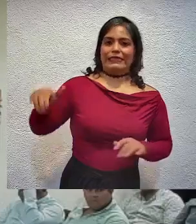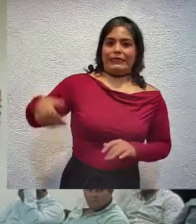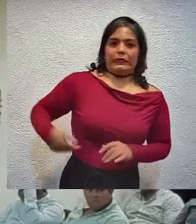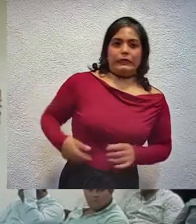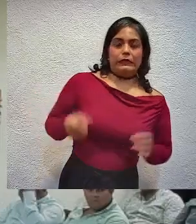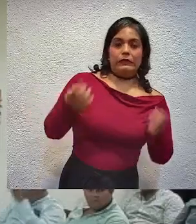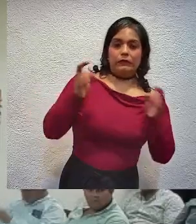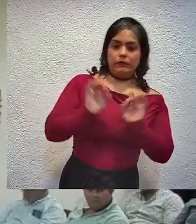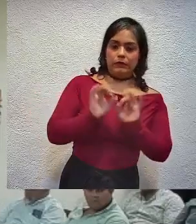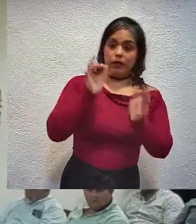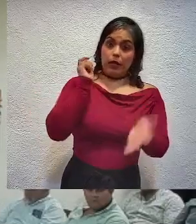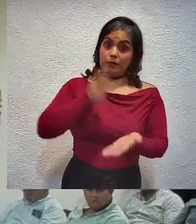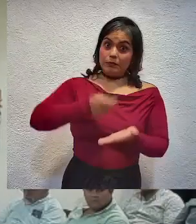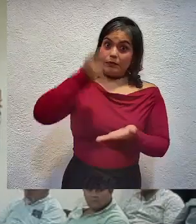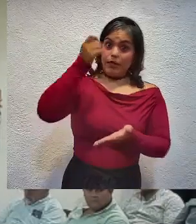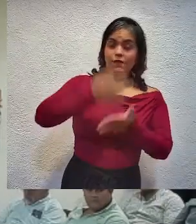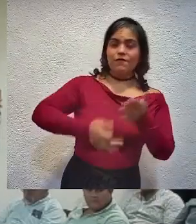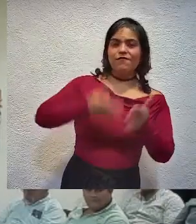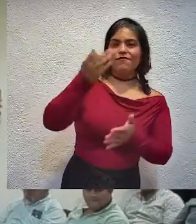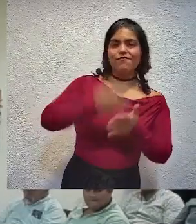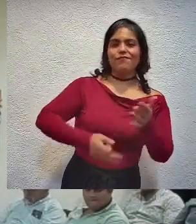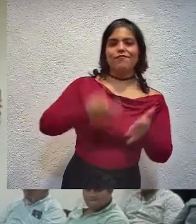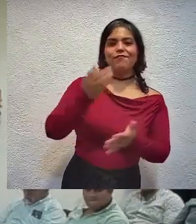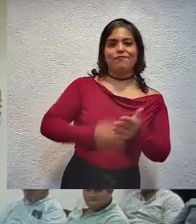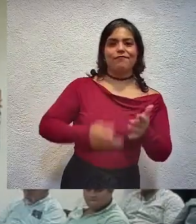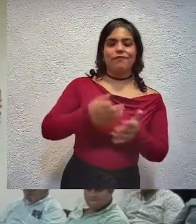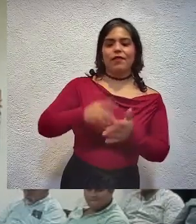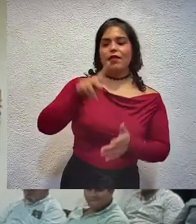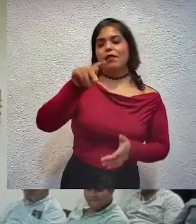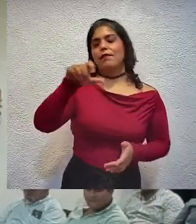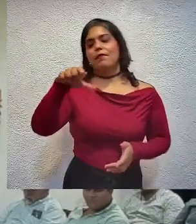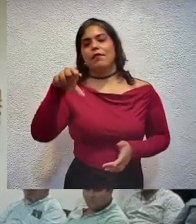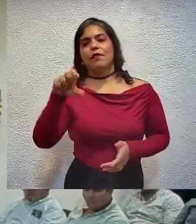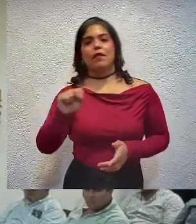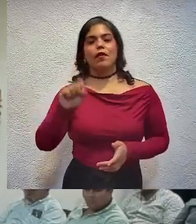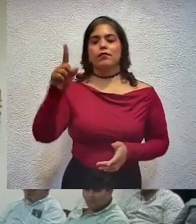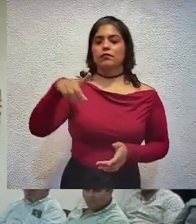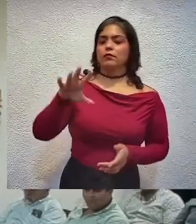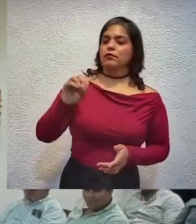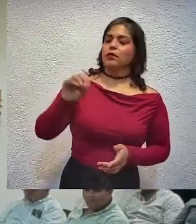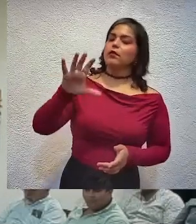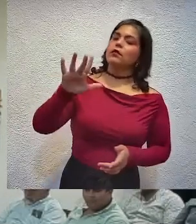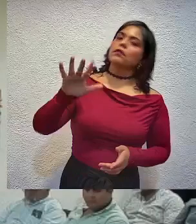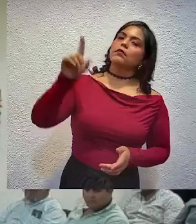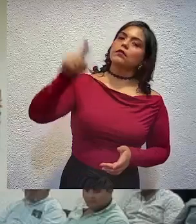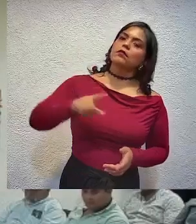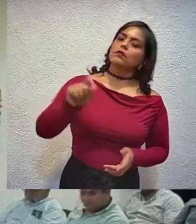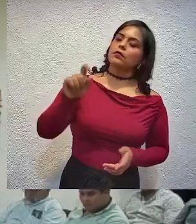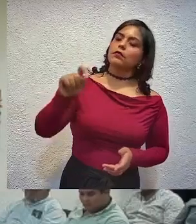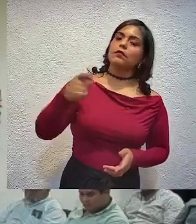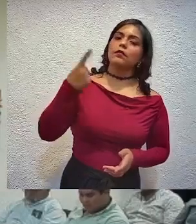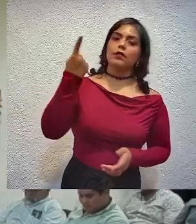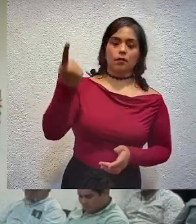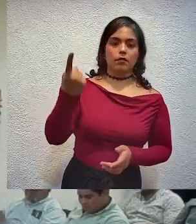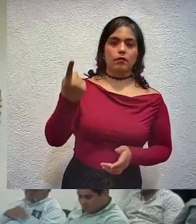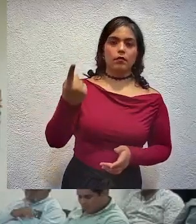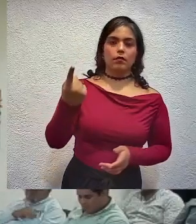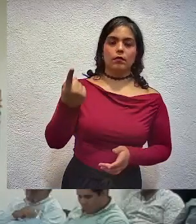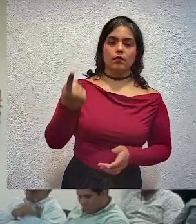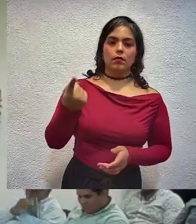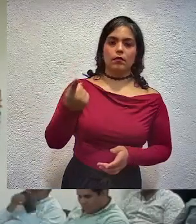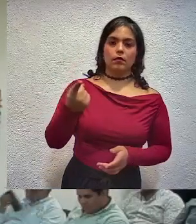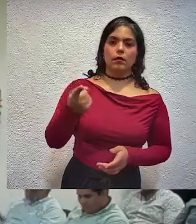relativo al procedimiento especial sancionador PES diagonal 050 diagonal 2021 promovido por